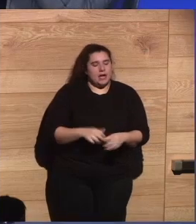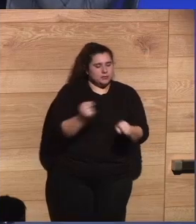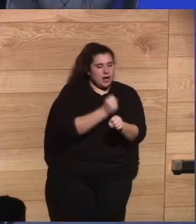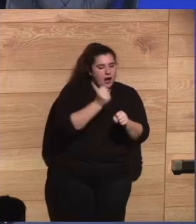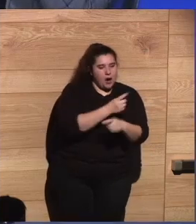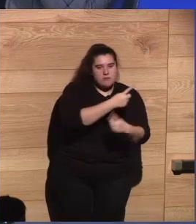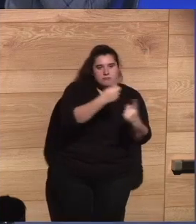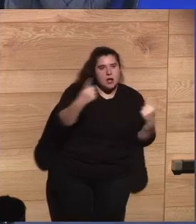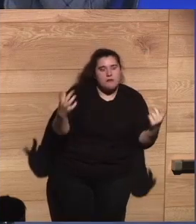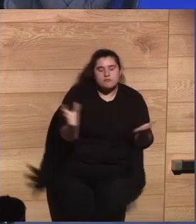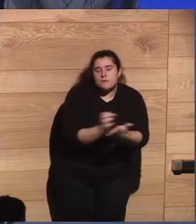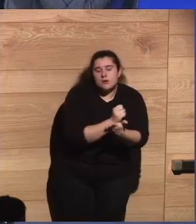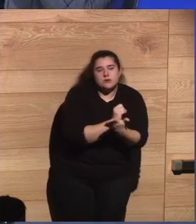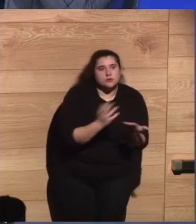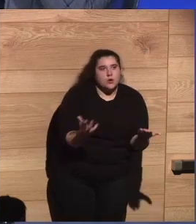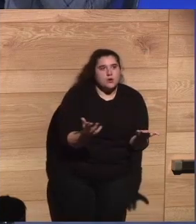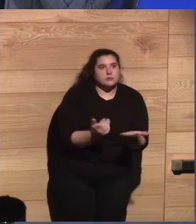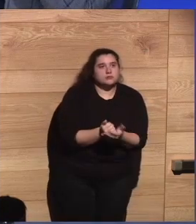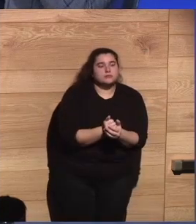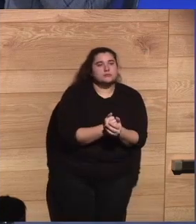trabajo, en su casa,